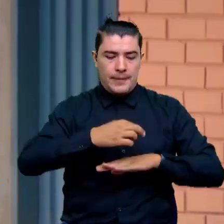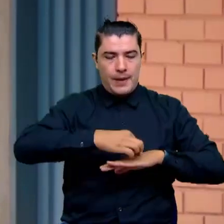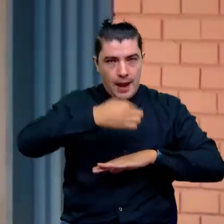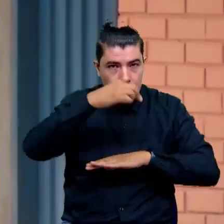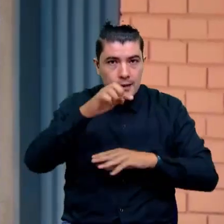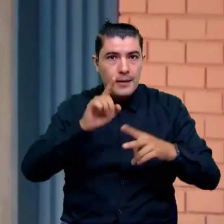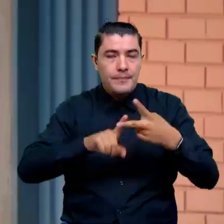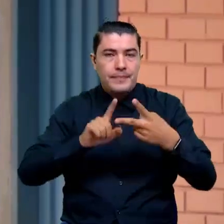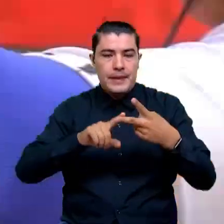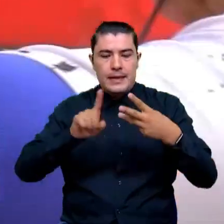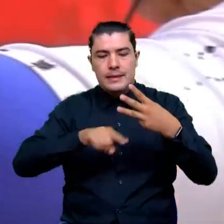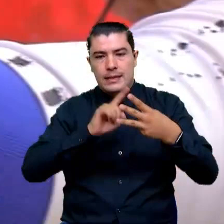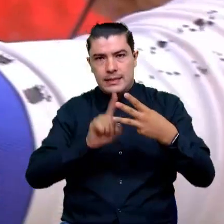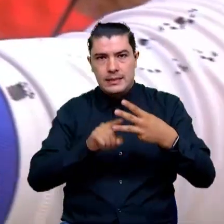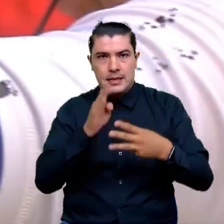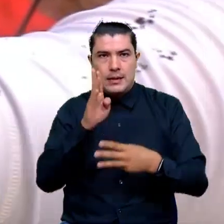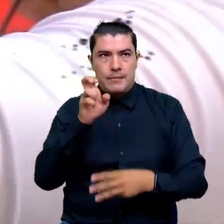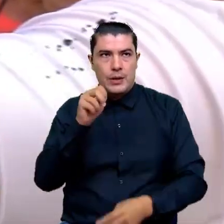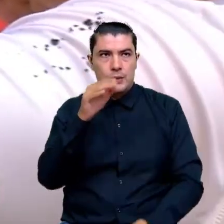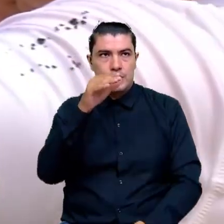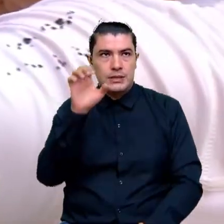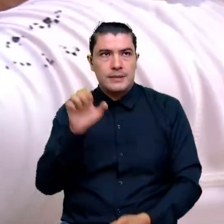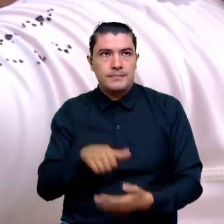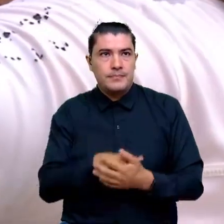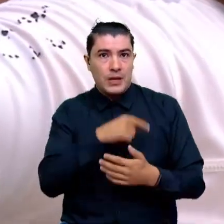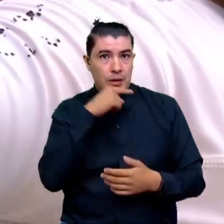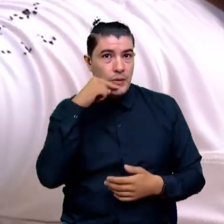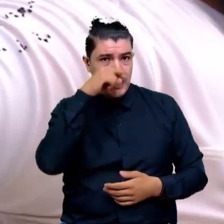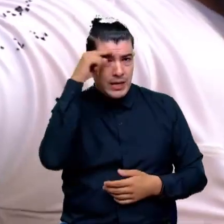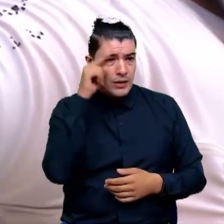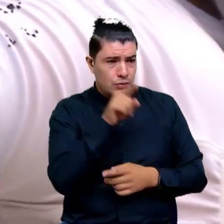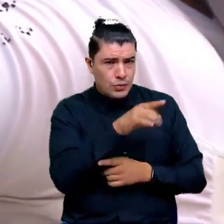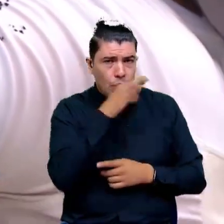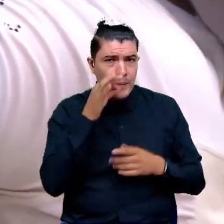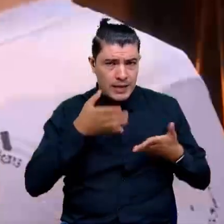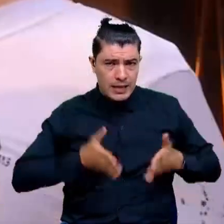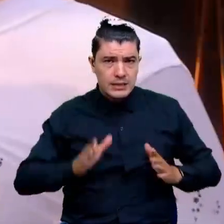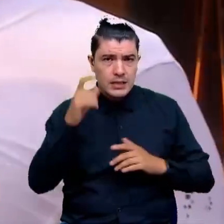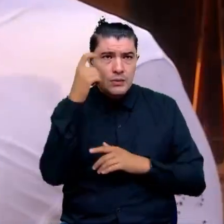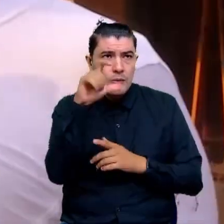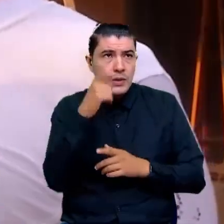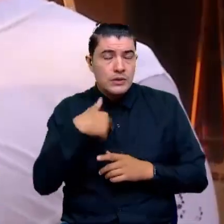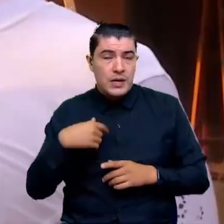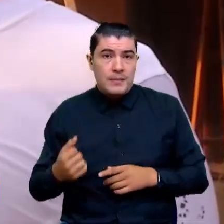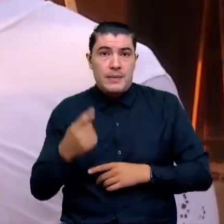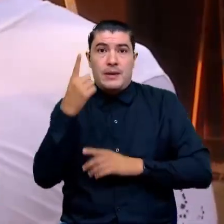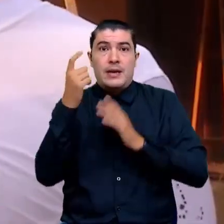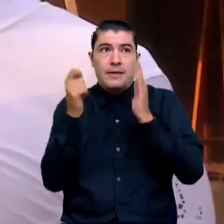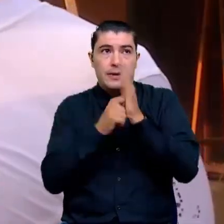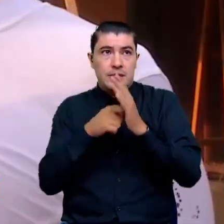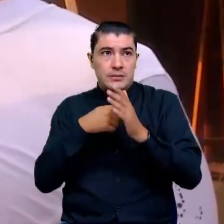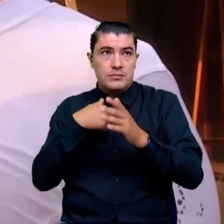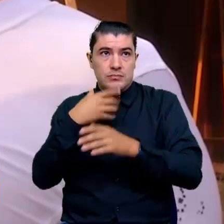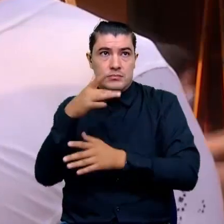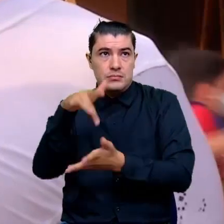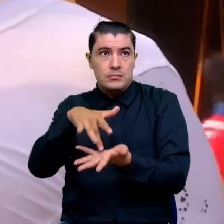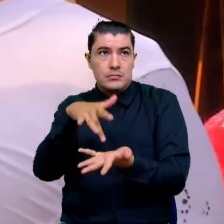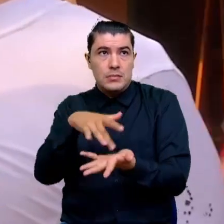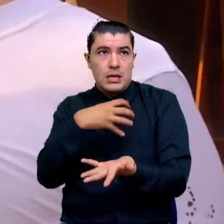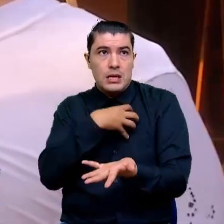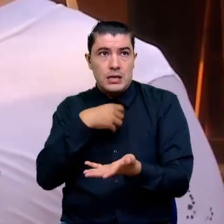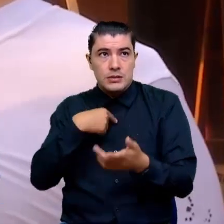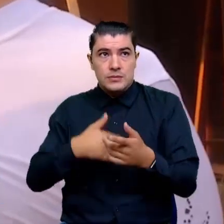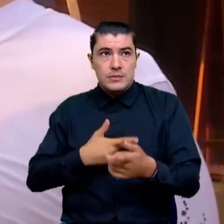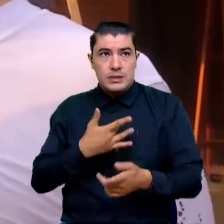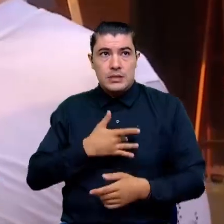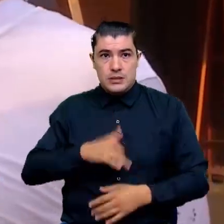las medallas las gana el atleta rojinegro en la clasificación y en la ronda olímpica para haber sido mi primera competencia me siento muy orgulloso del rendimiento